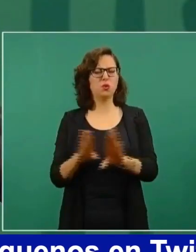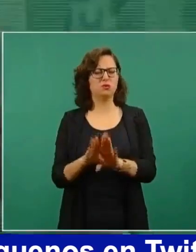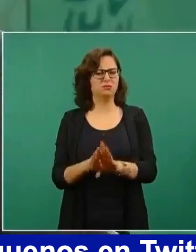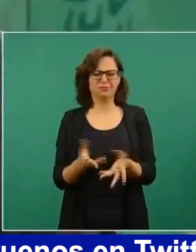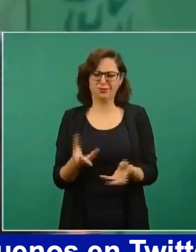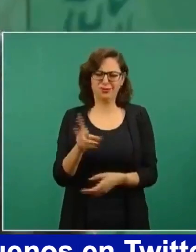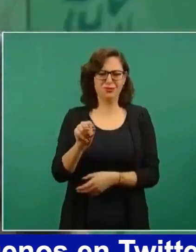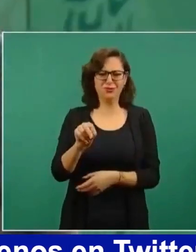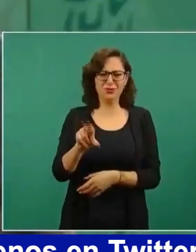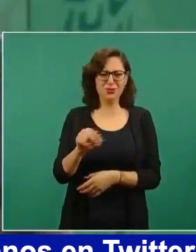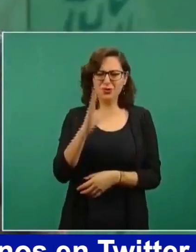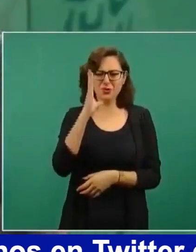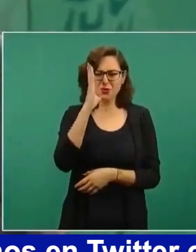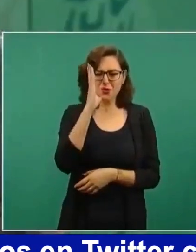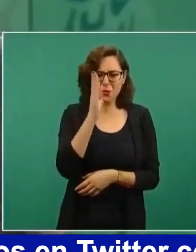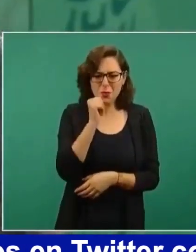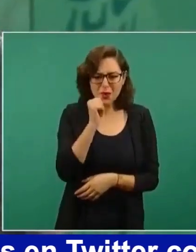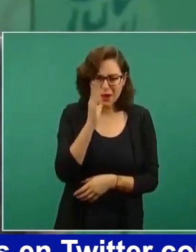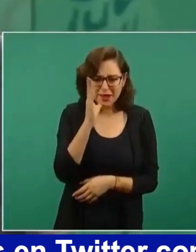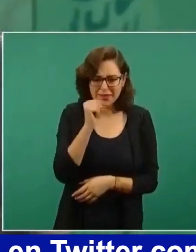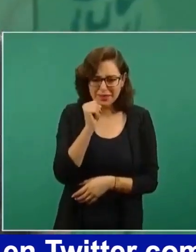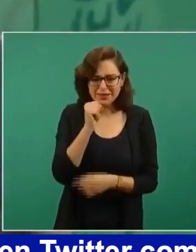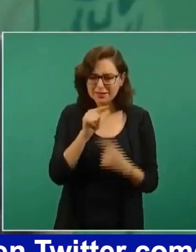Desde luego que no.